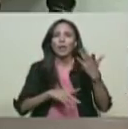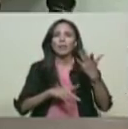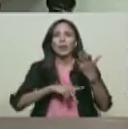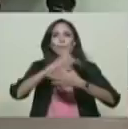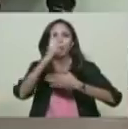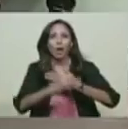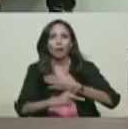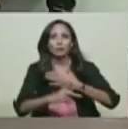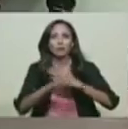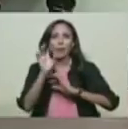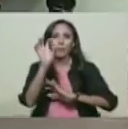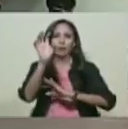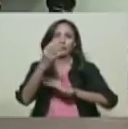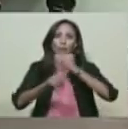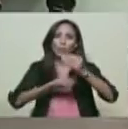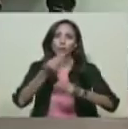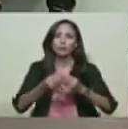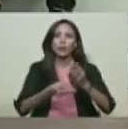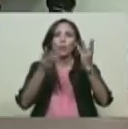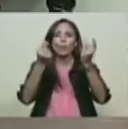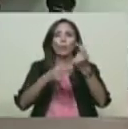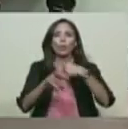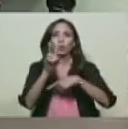del Plan de la Patria número 2,